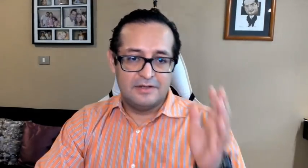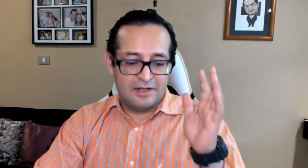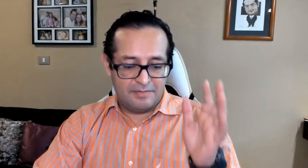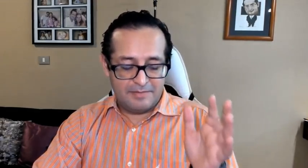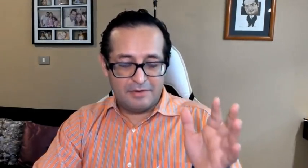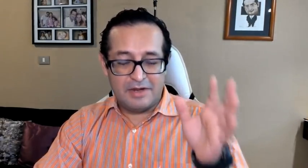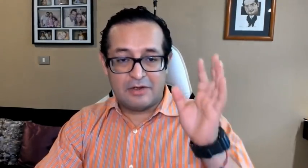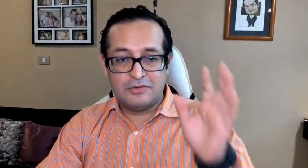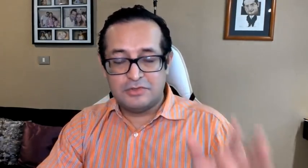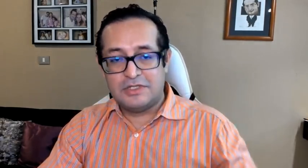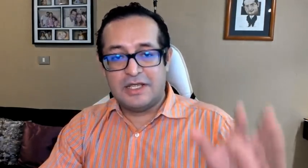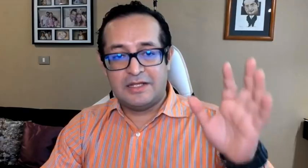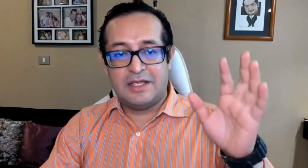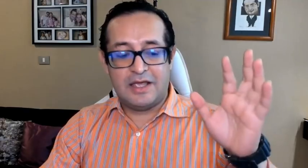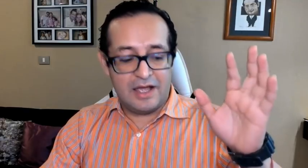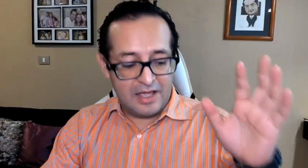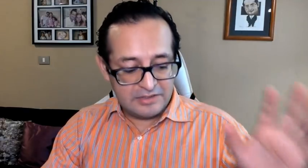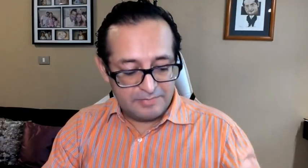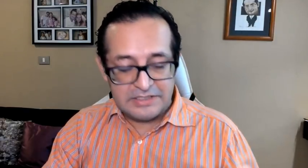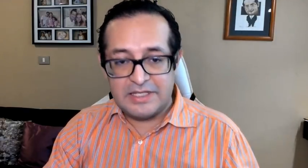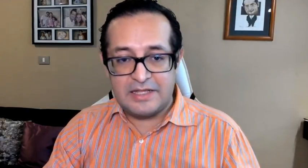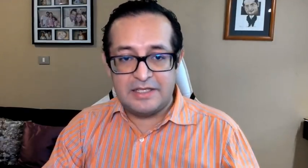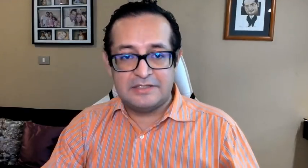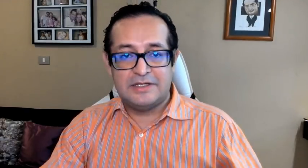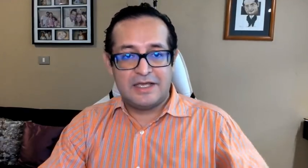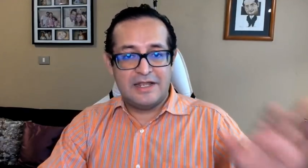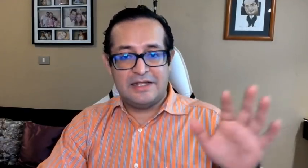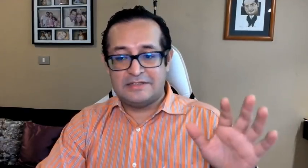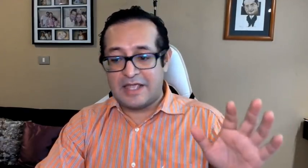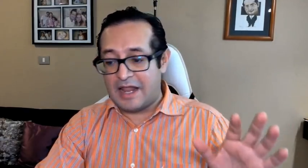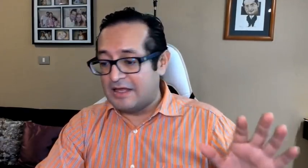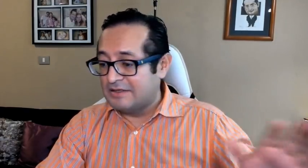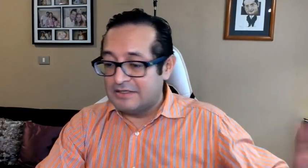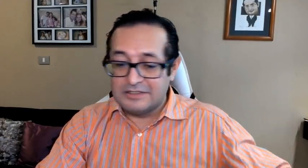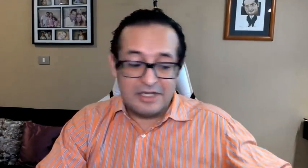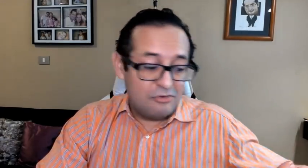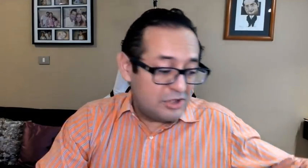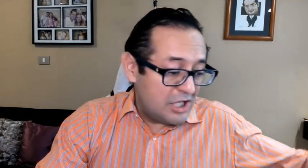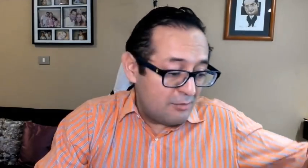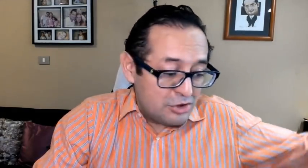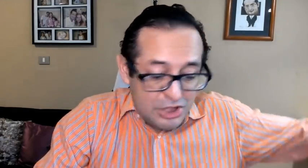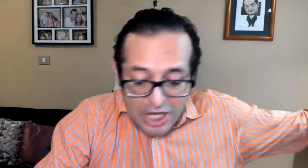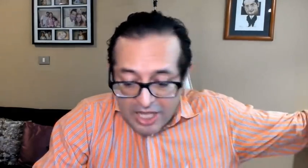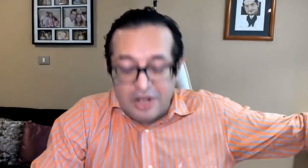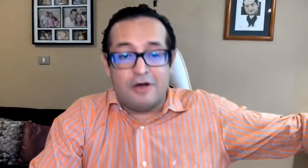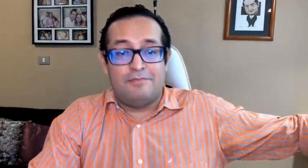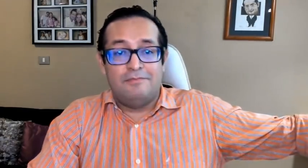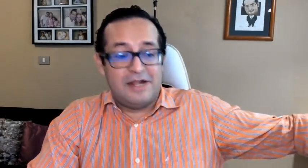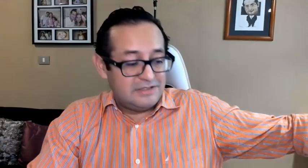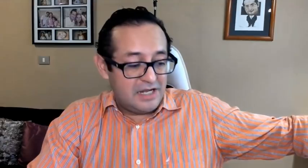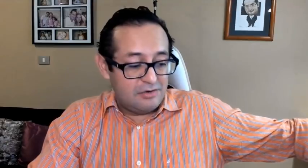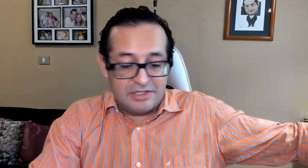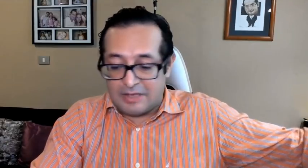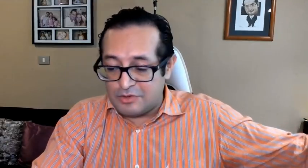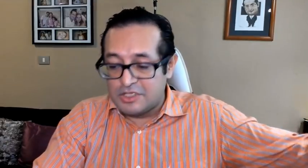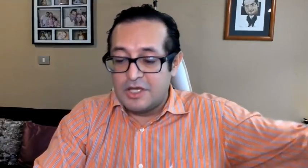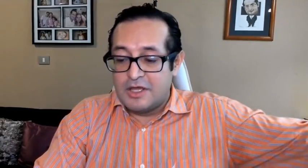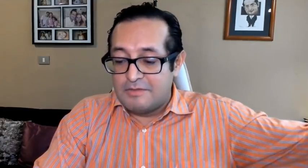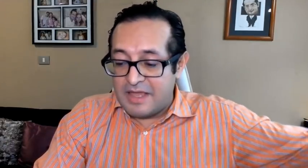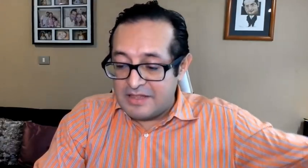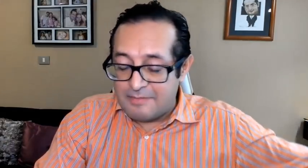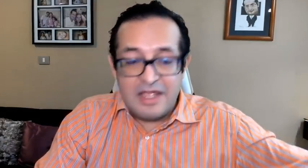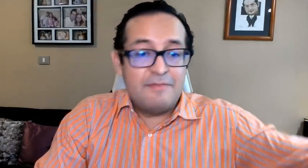el primero la consulta de expresidentes que línea señala es que no tenemos dinero para hacerlo necesitamos